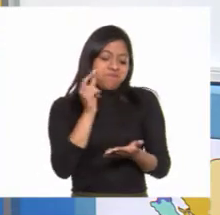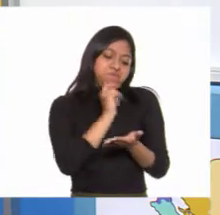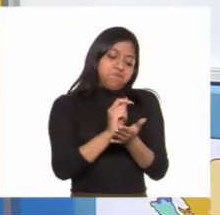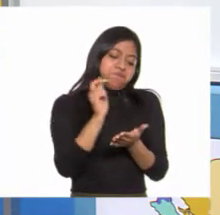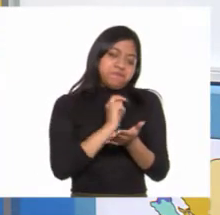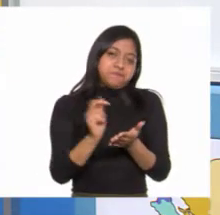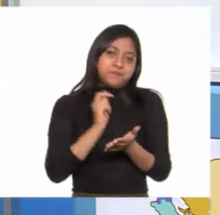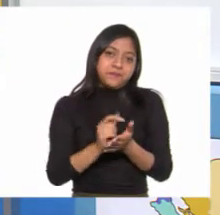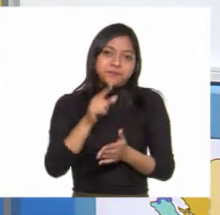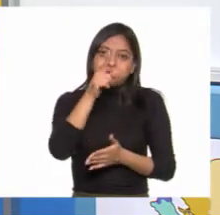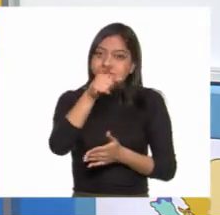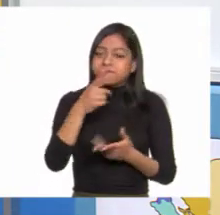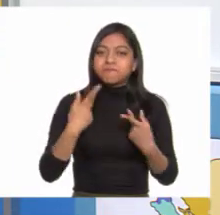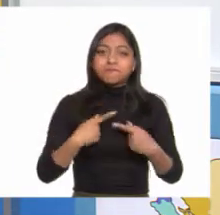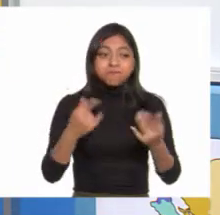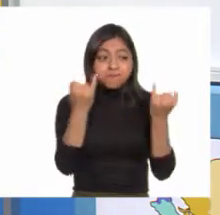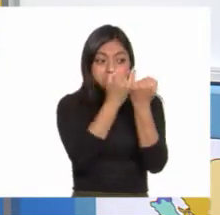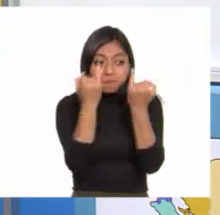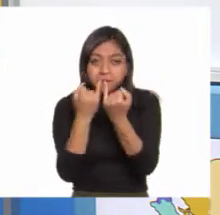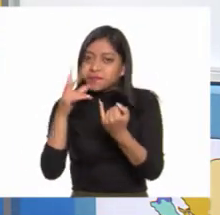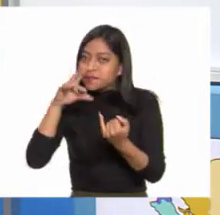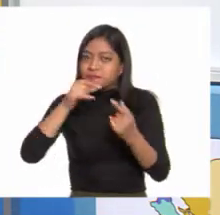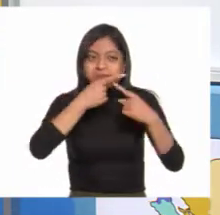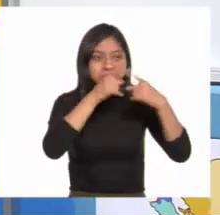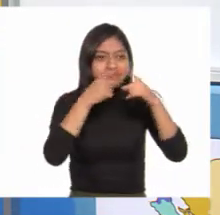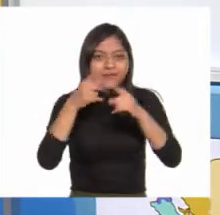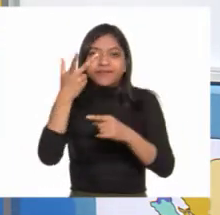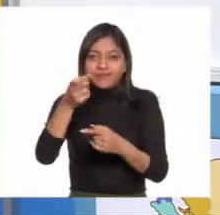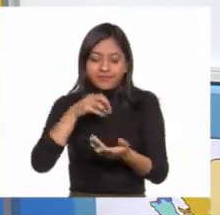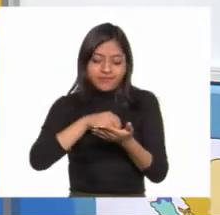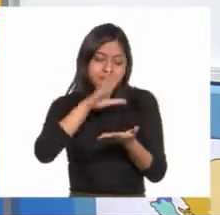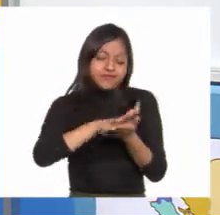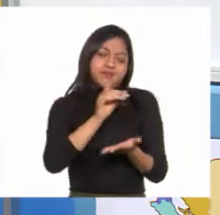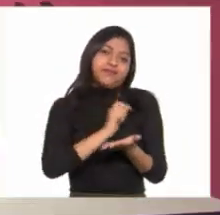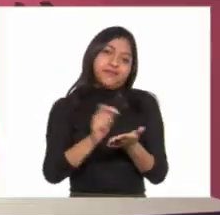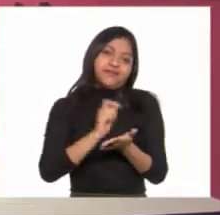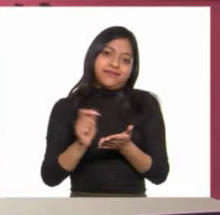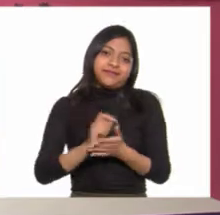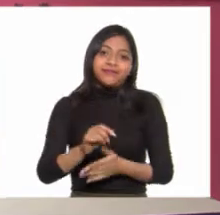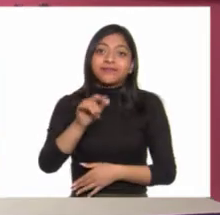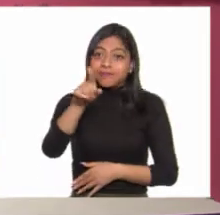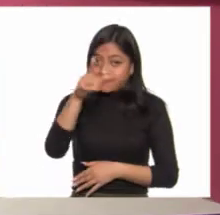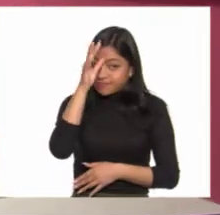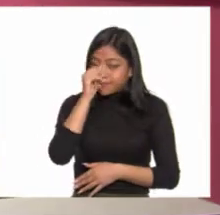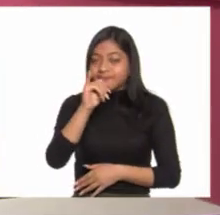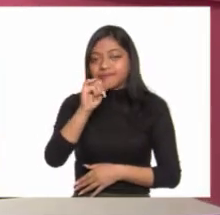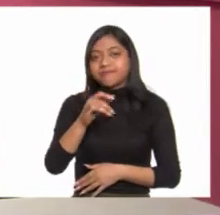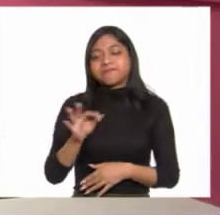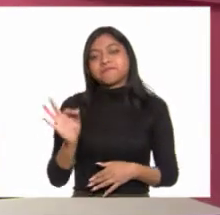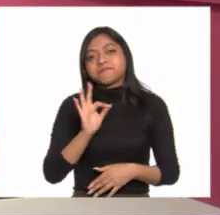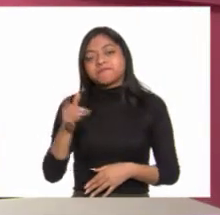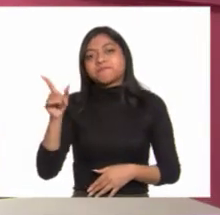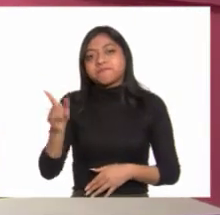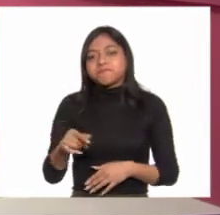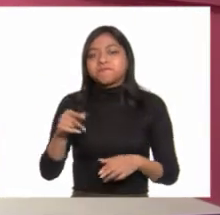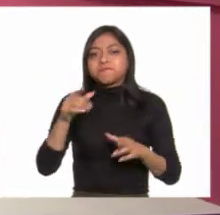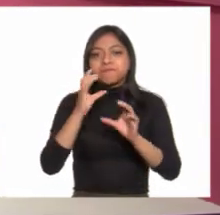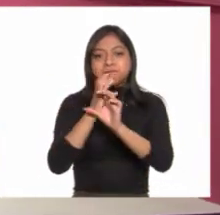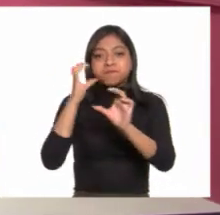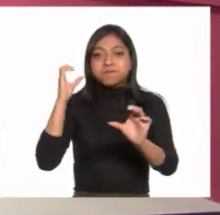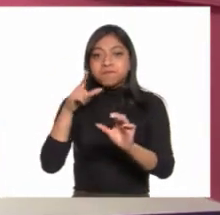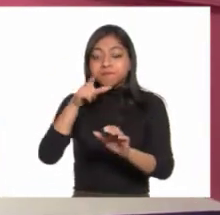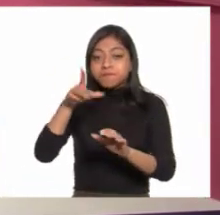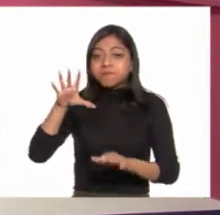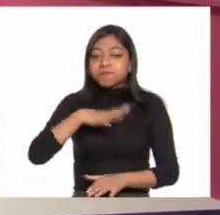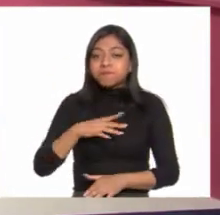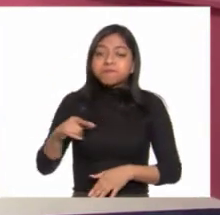o imagina con base en lo que observa. ¿Están de acuerdo? De acuerdo. Aquí, por ejemplo, podríamos pensar si el autobús se mueve o no se